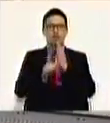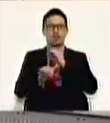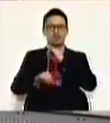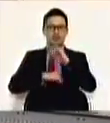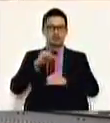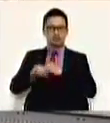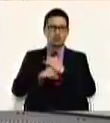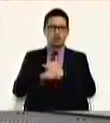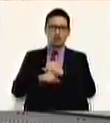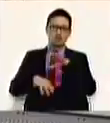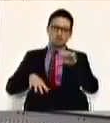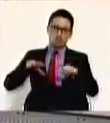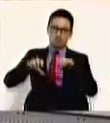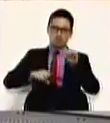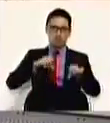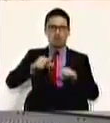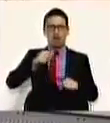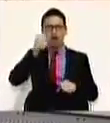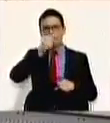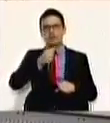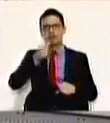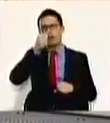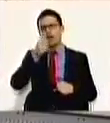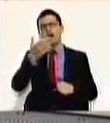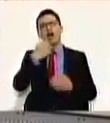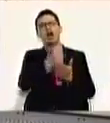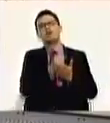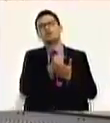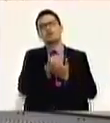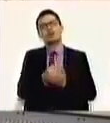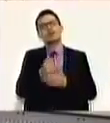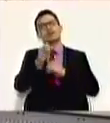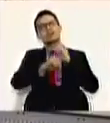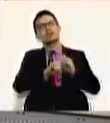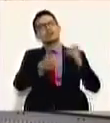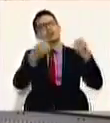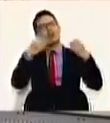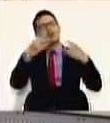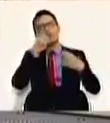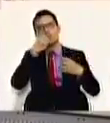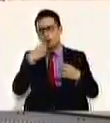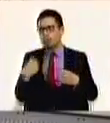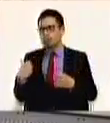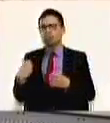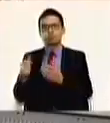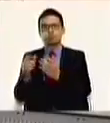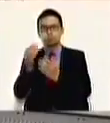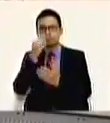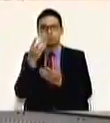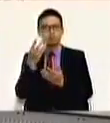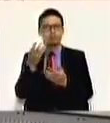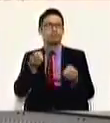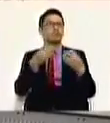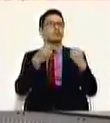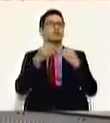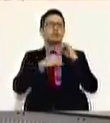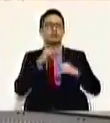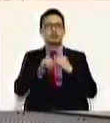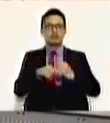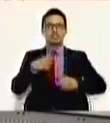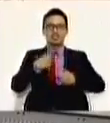para llegarles ayudas alimentarias a los africanos que viven entre plantaciones que pertenecen a extranjeros. China viene promoviendo